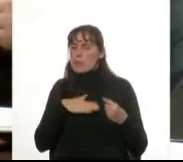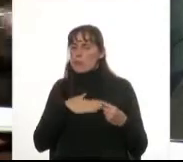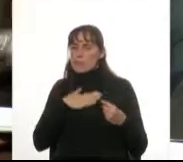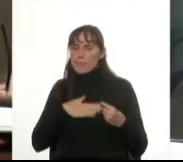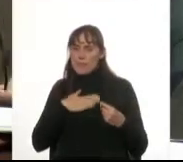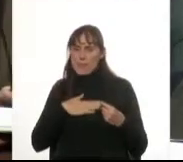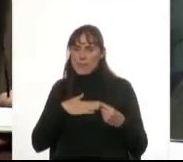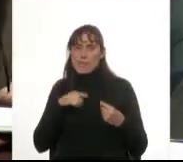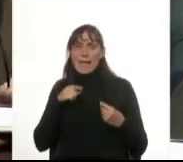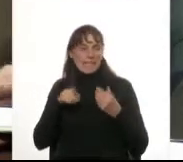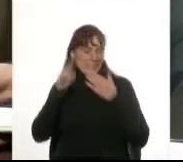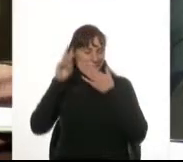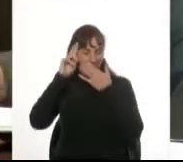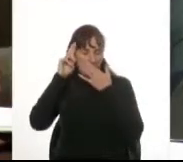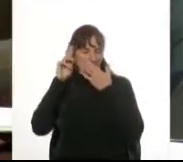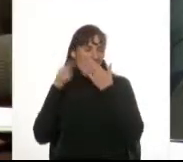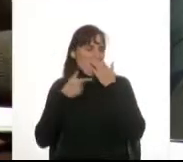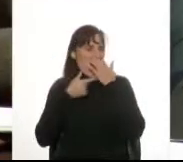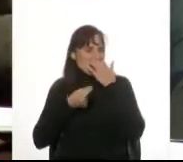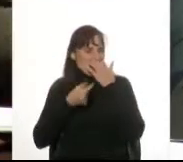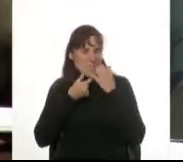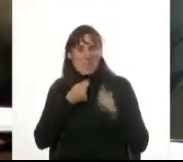ese razonamiento mecánico.